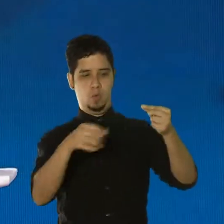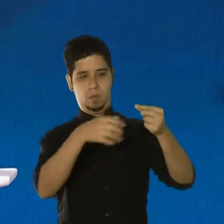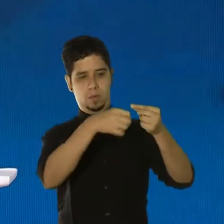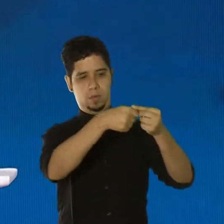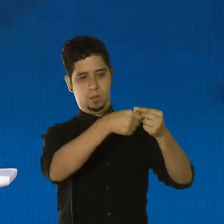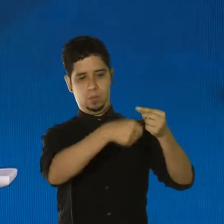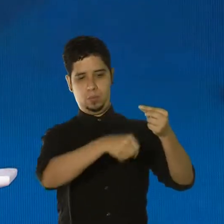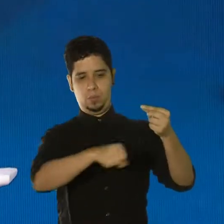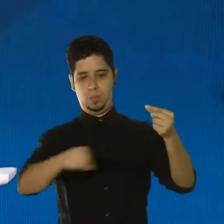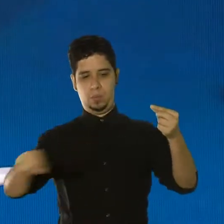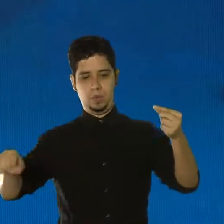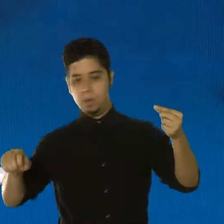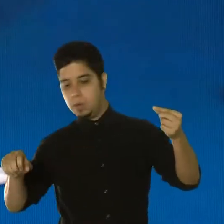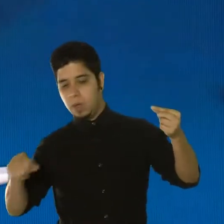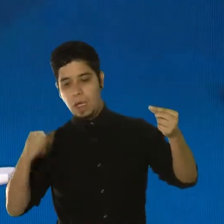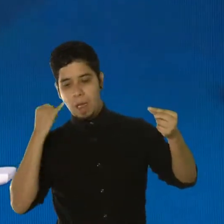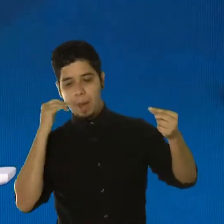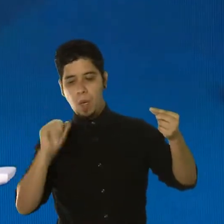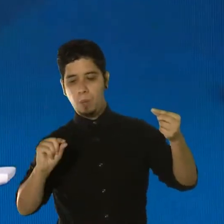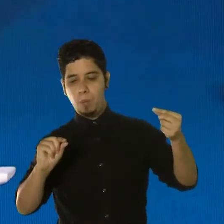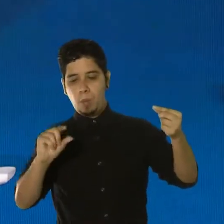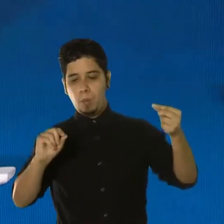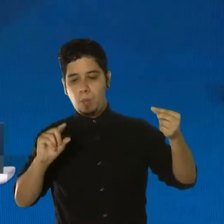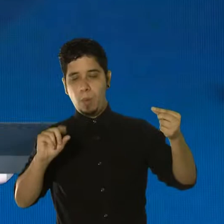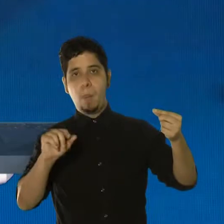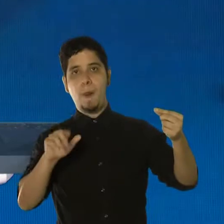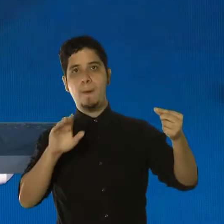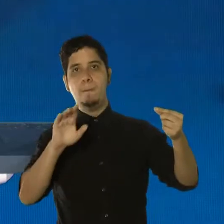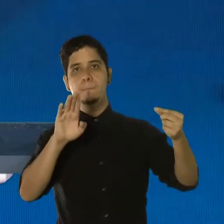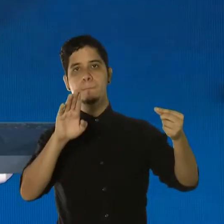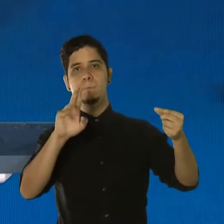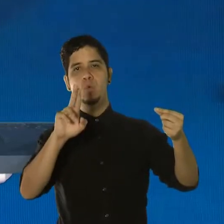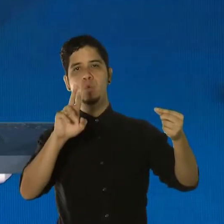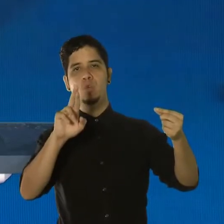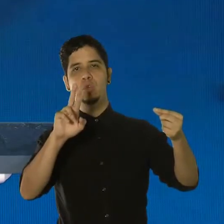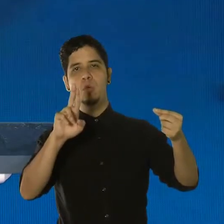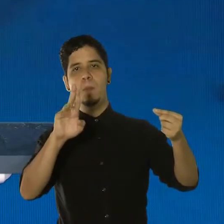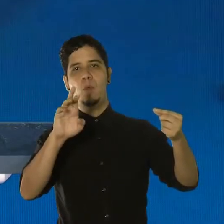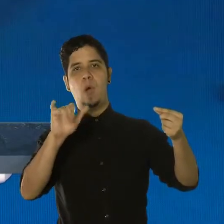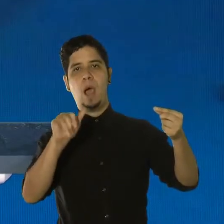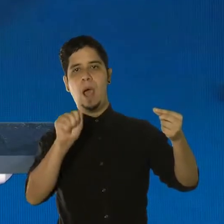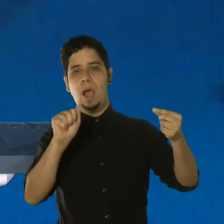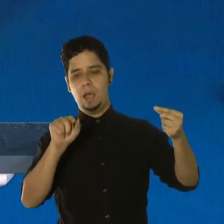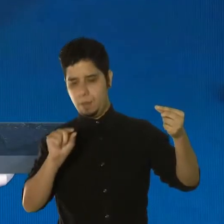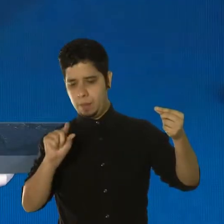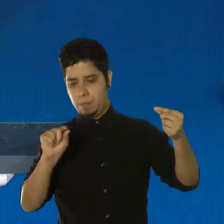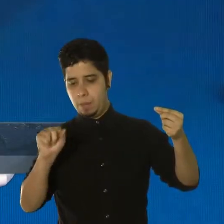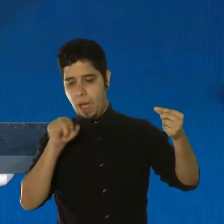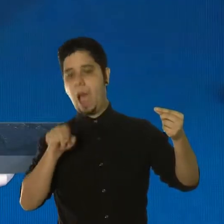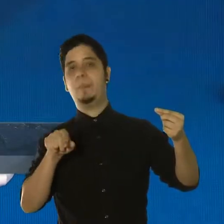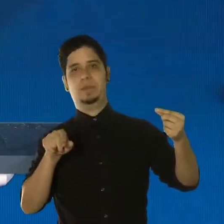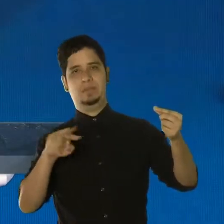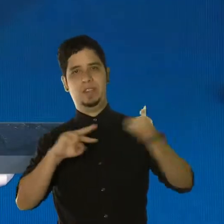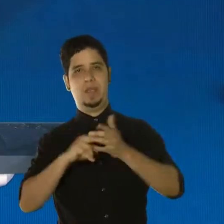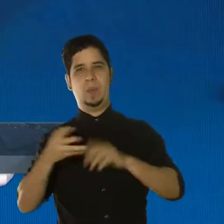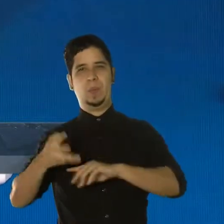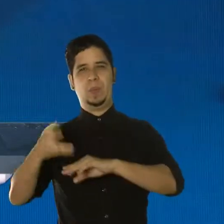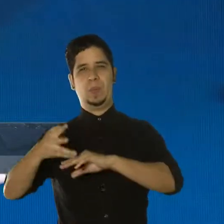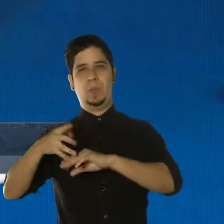hace bluba, no tenga duda de que ahí hay un escape. Lo próximo que debe hacer es cerrar el